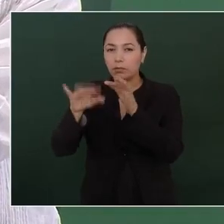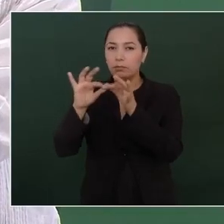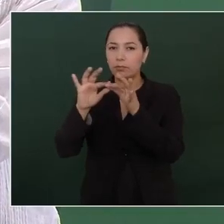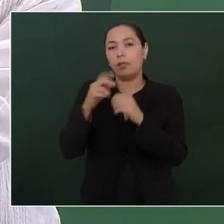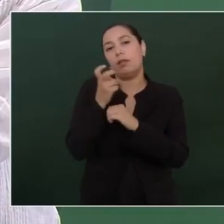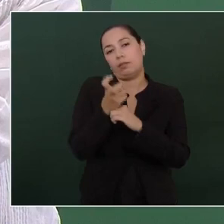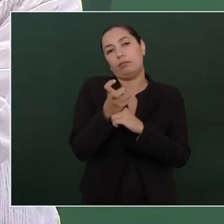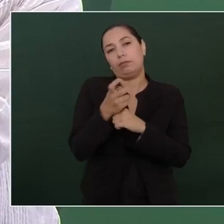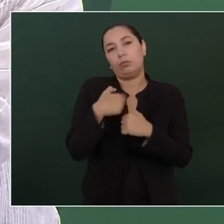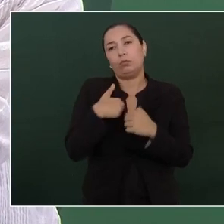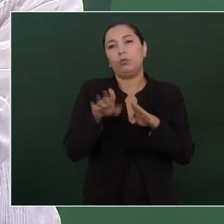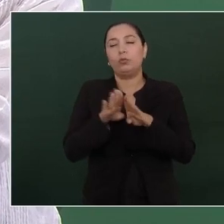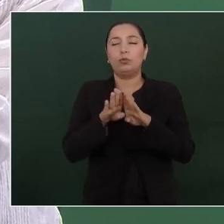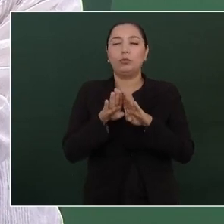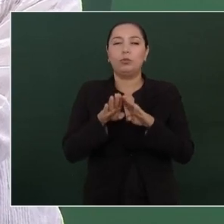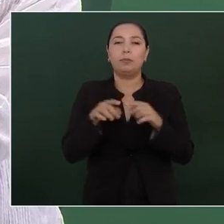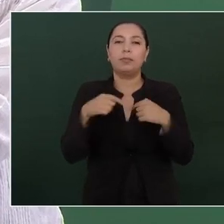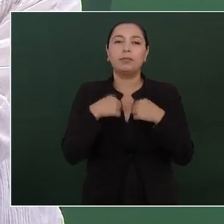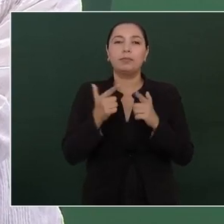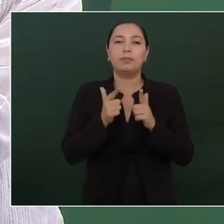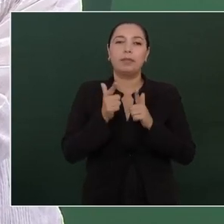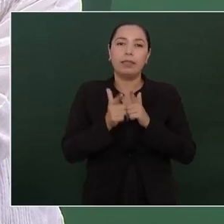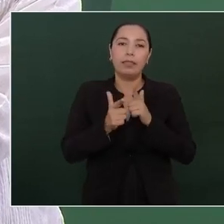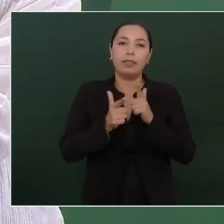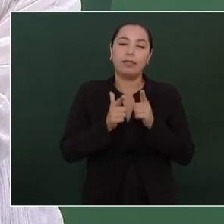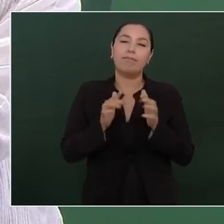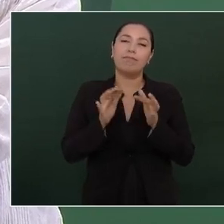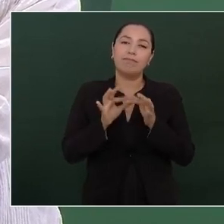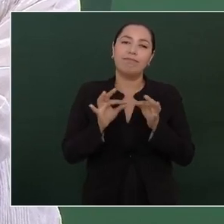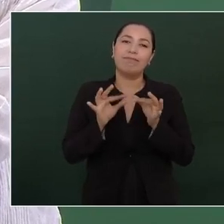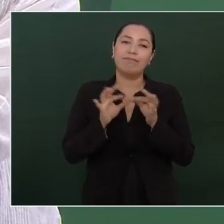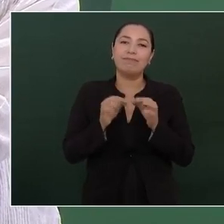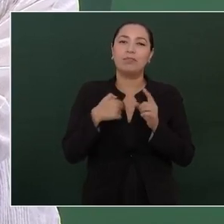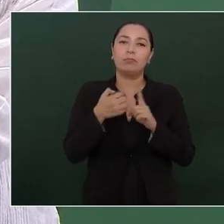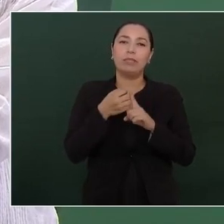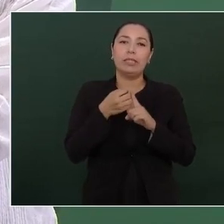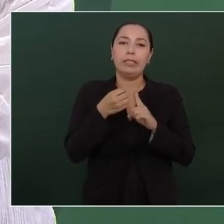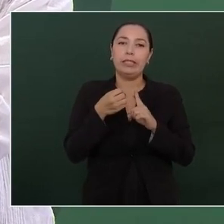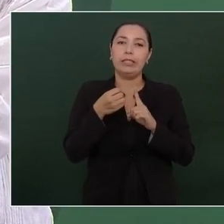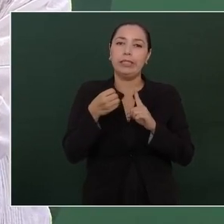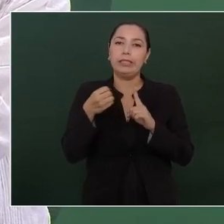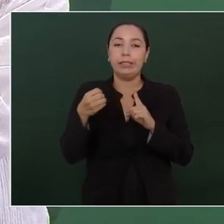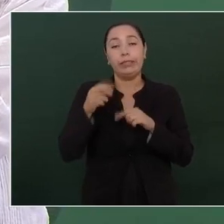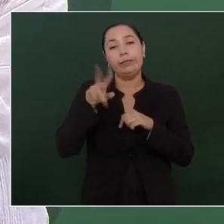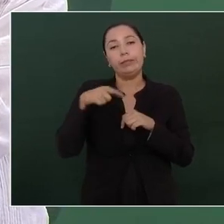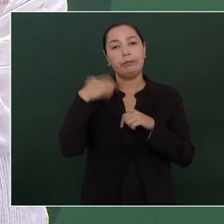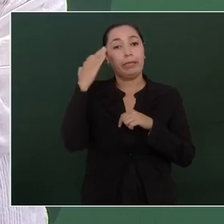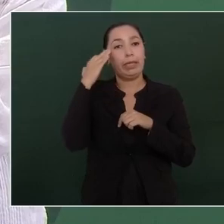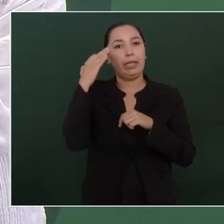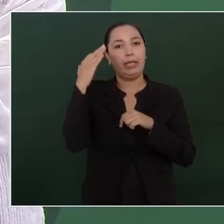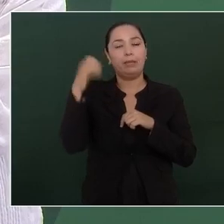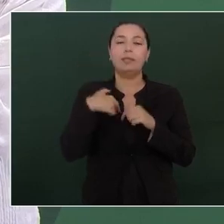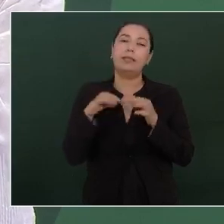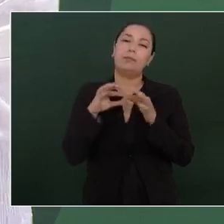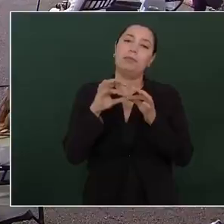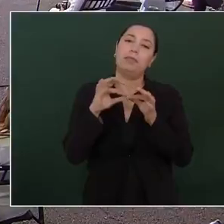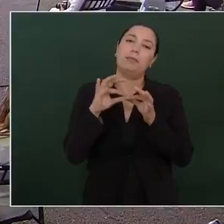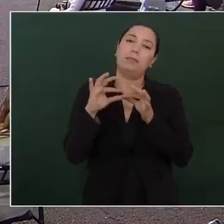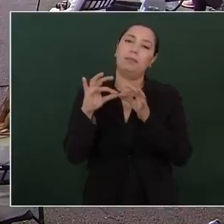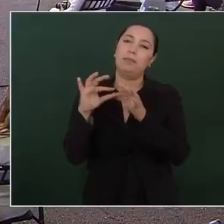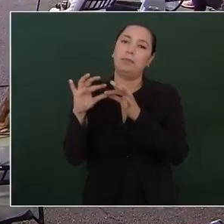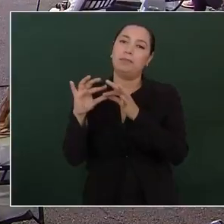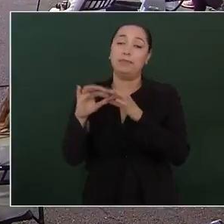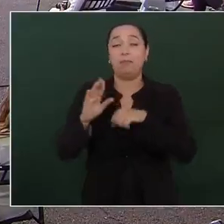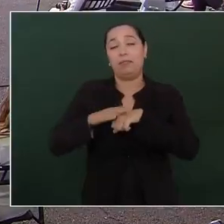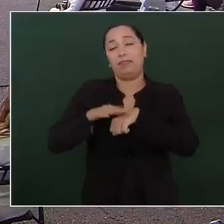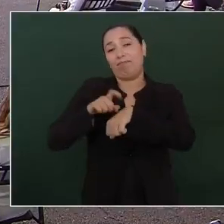hablo muy despacio, no hablo de corrido, me llevo bastante tiempo, más de la